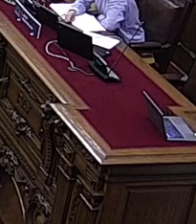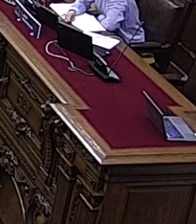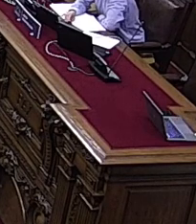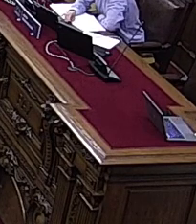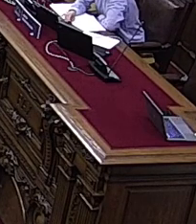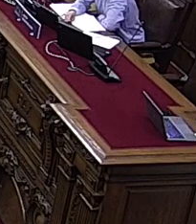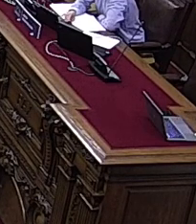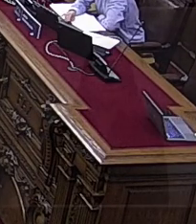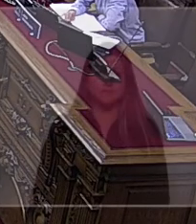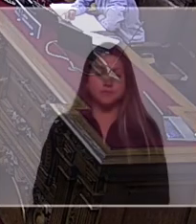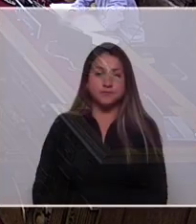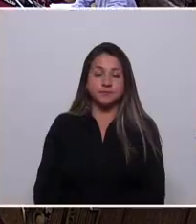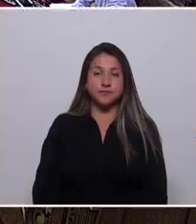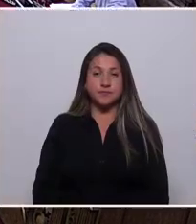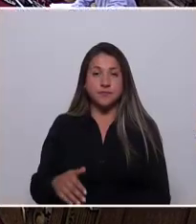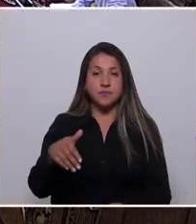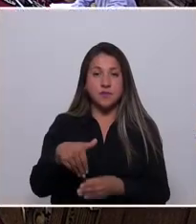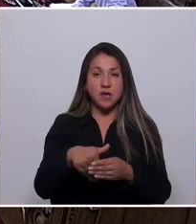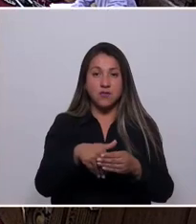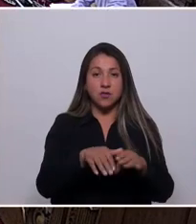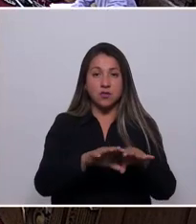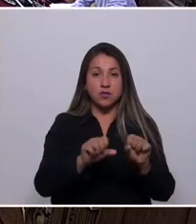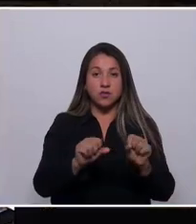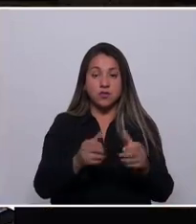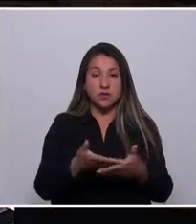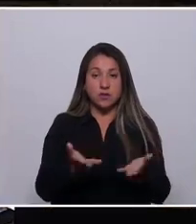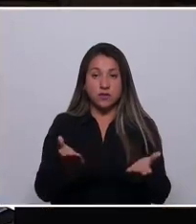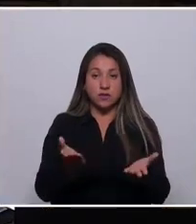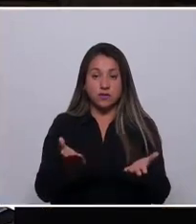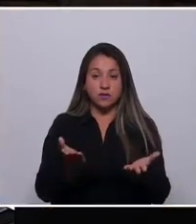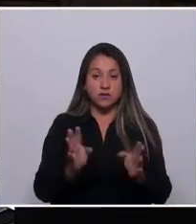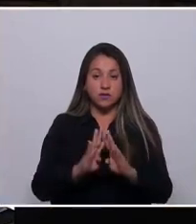Han emitido su voto, señoras y señores convencionales.